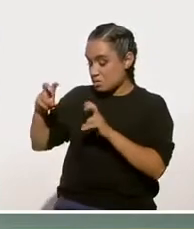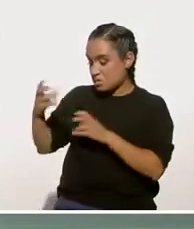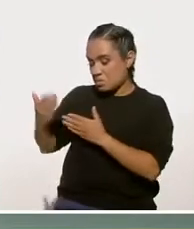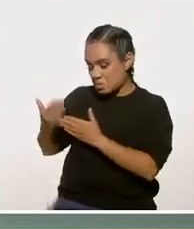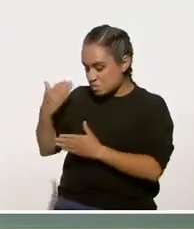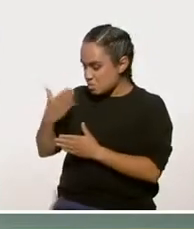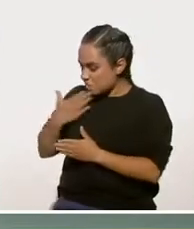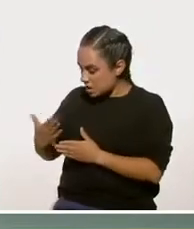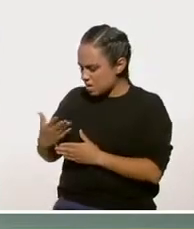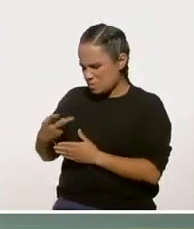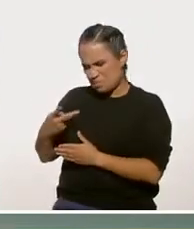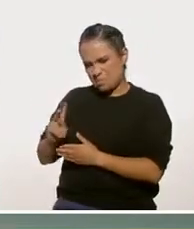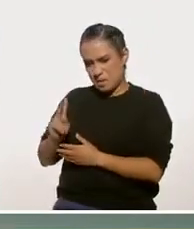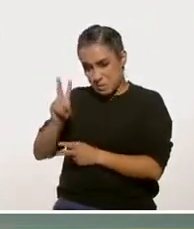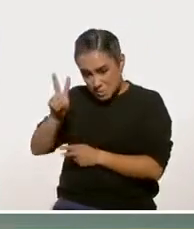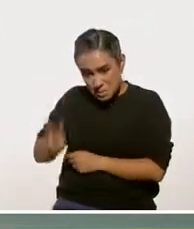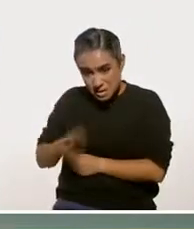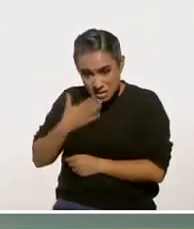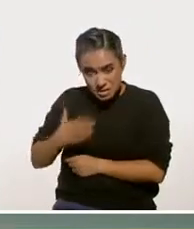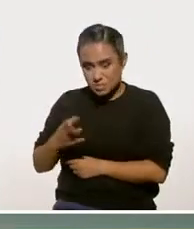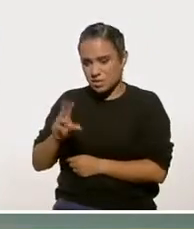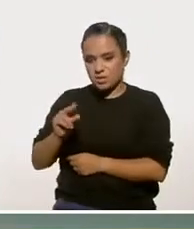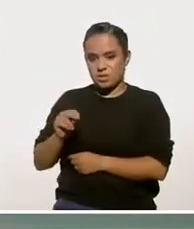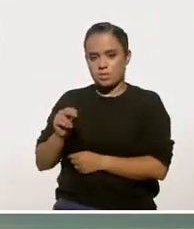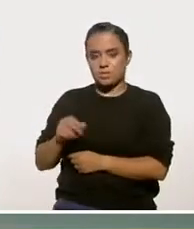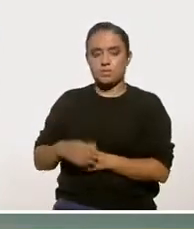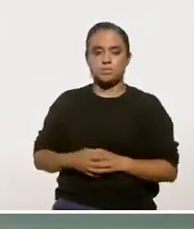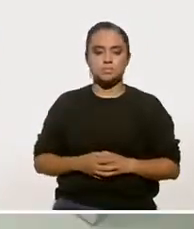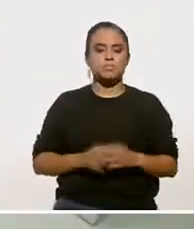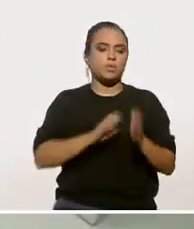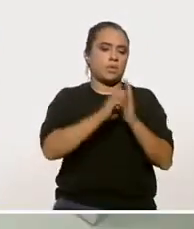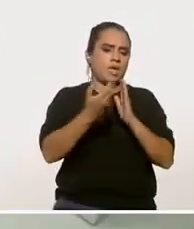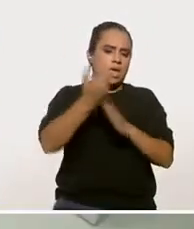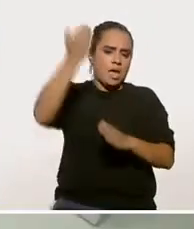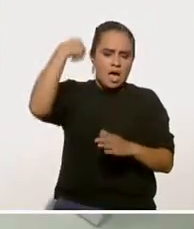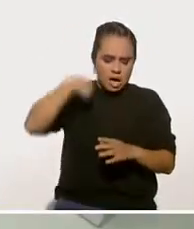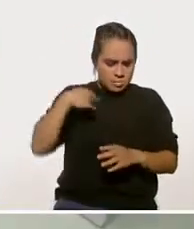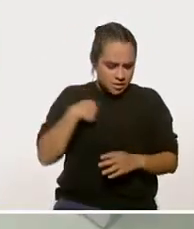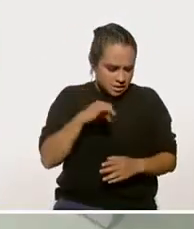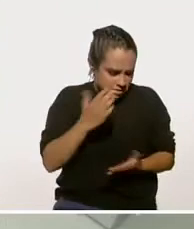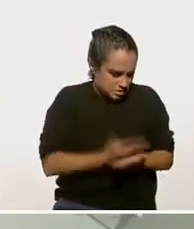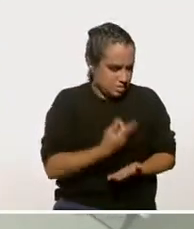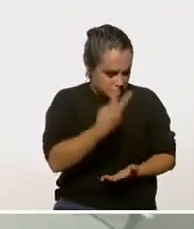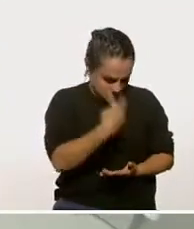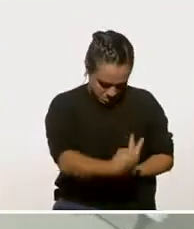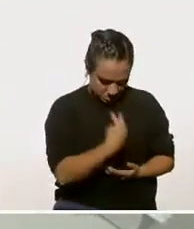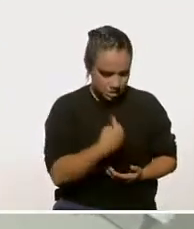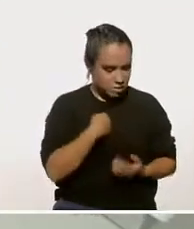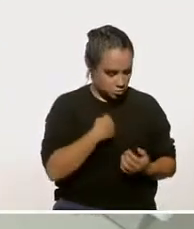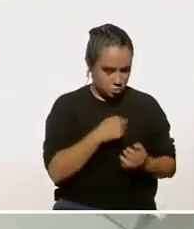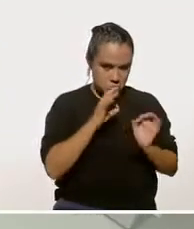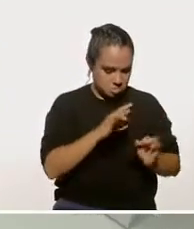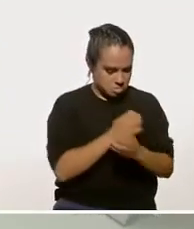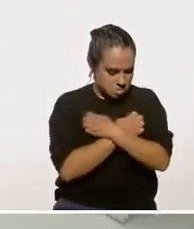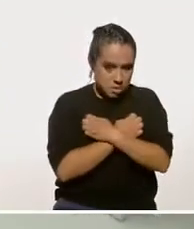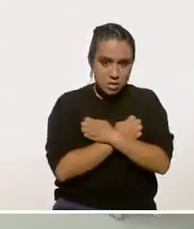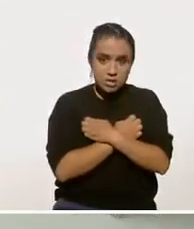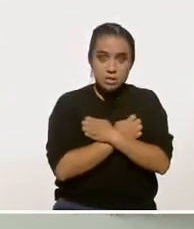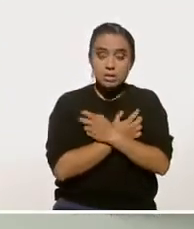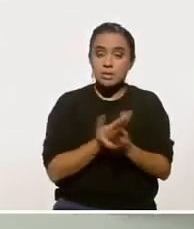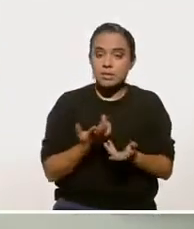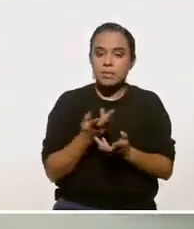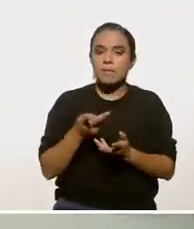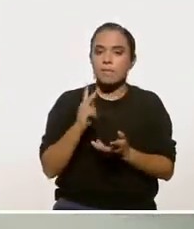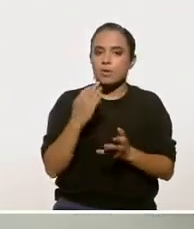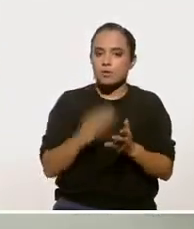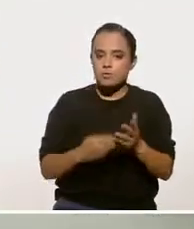que muchas veces decimos, es que a mí esto me hizo... Sí, dicen, es que a mí sí me dieron nalgadas y mira qué bien salí. Lo que pasa es que a veces no sabemos cómo